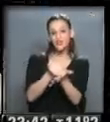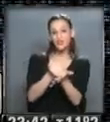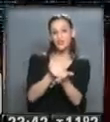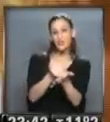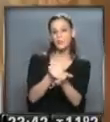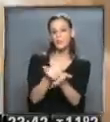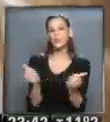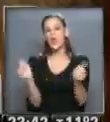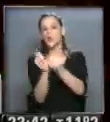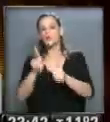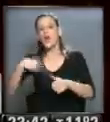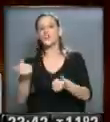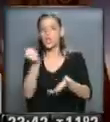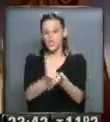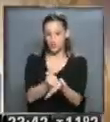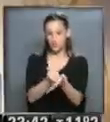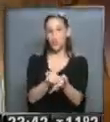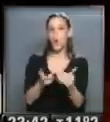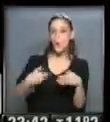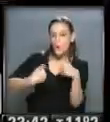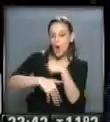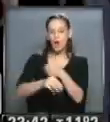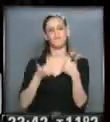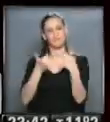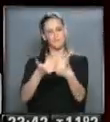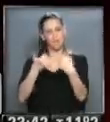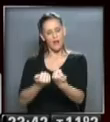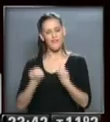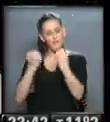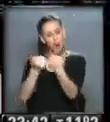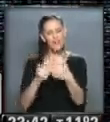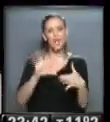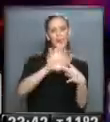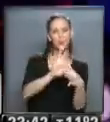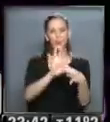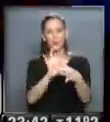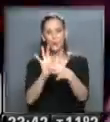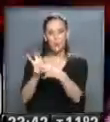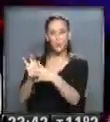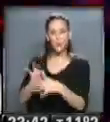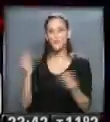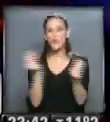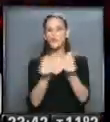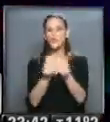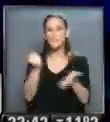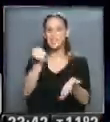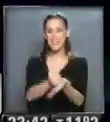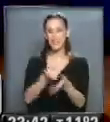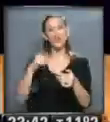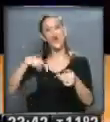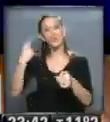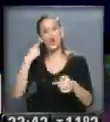de otros sellos y a su vez nosotros como sello podamos aportar a otros también otro objetivo es compartir